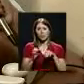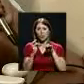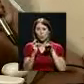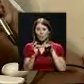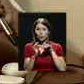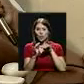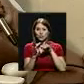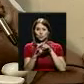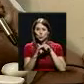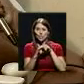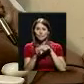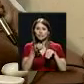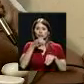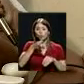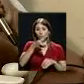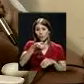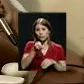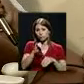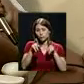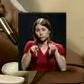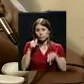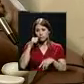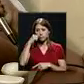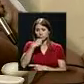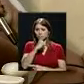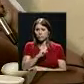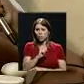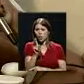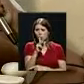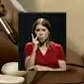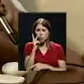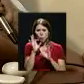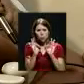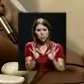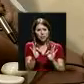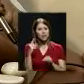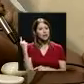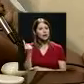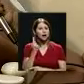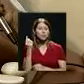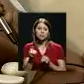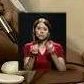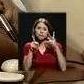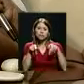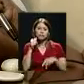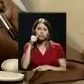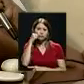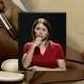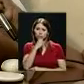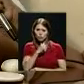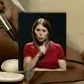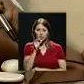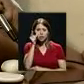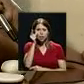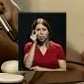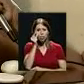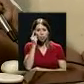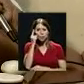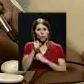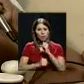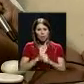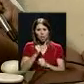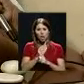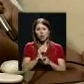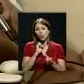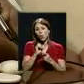Es recomendable que si el adulto mayor no está bien de visión que generalmente muchos de los adultos mayores pierden un poquito de visión ya por edad